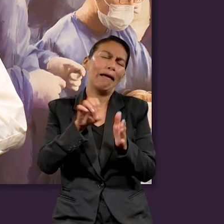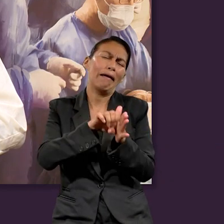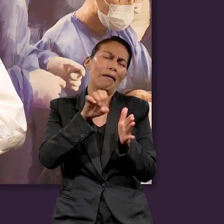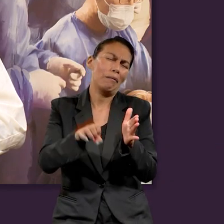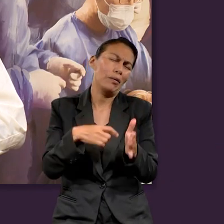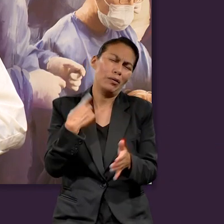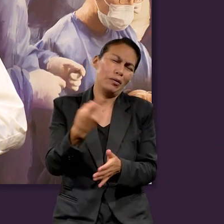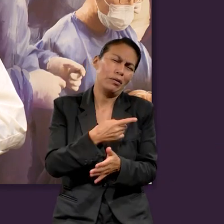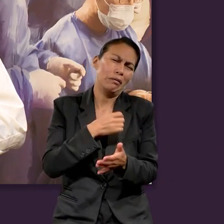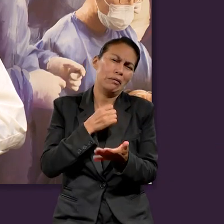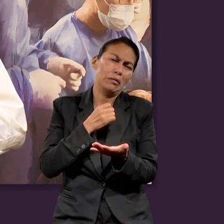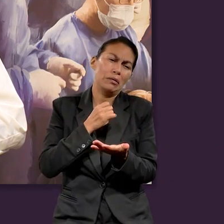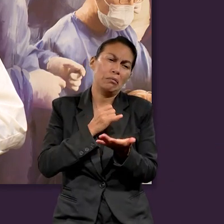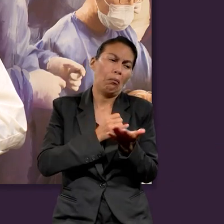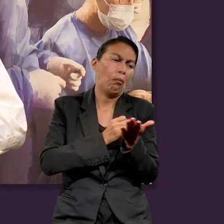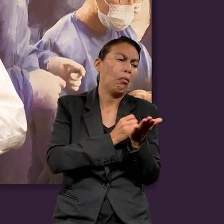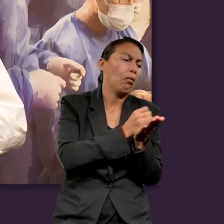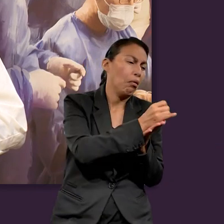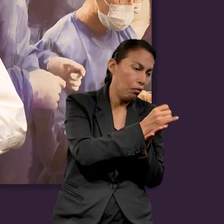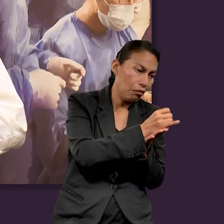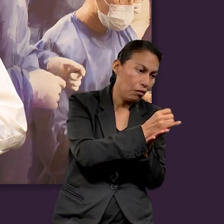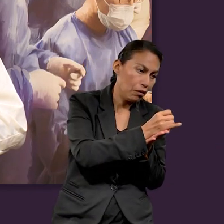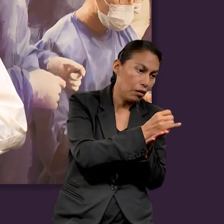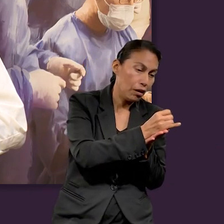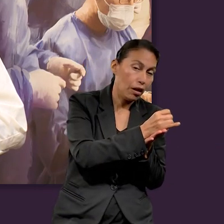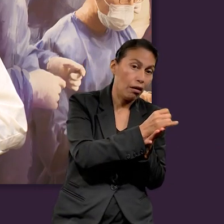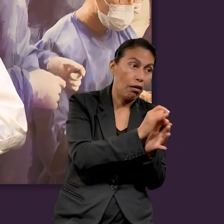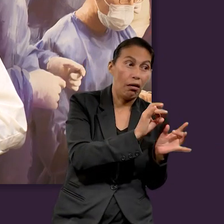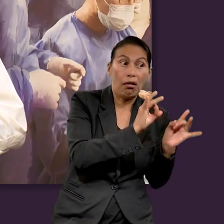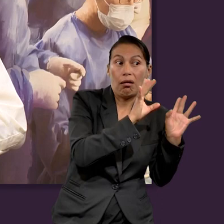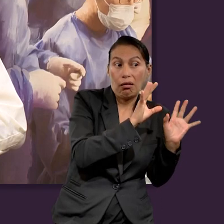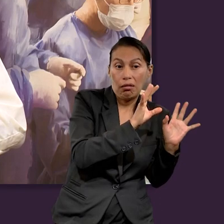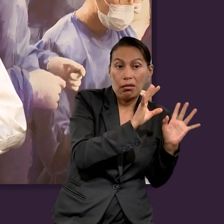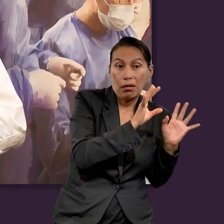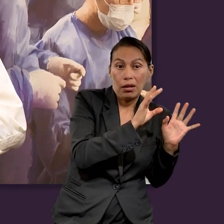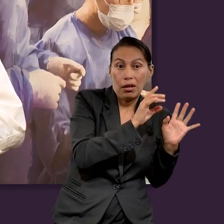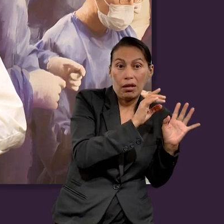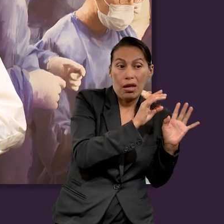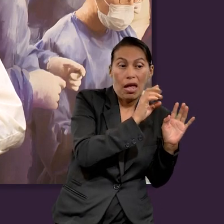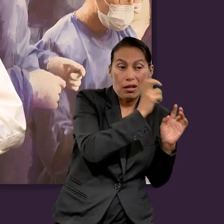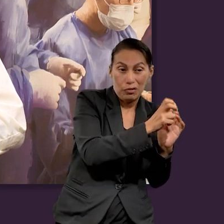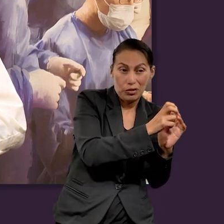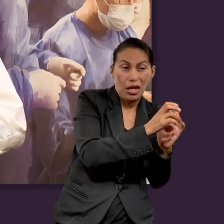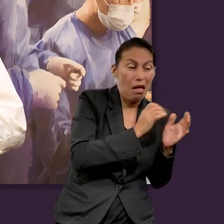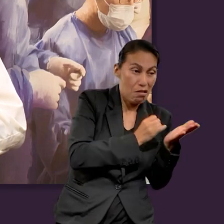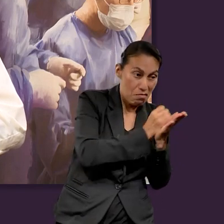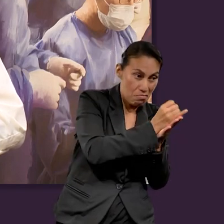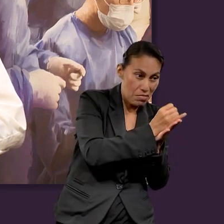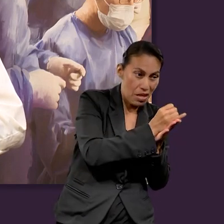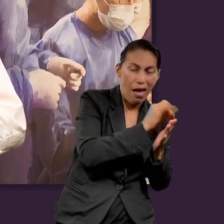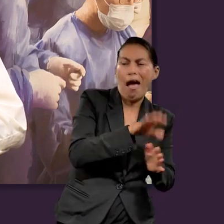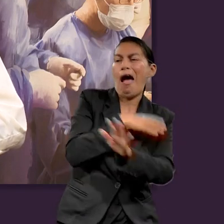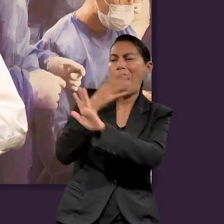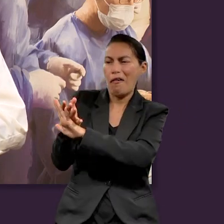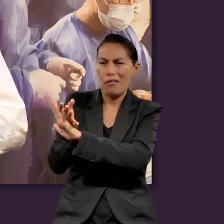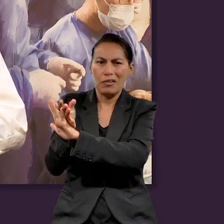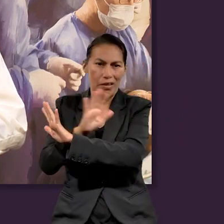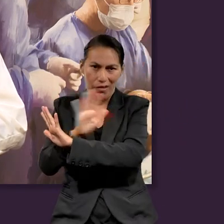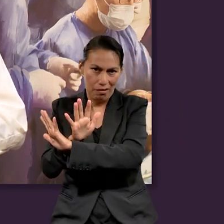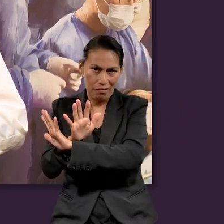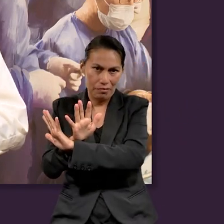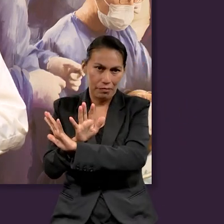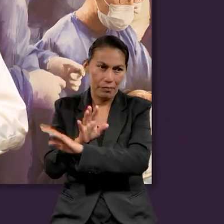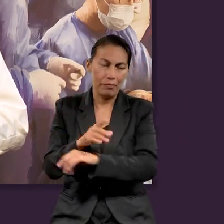tomemos si decidimos por ejemplo a seguir al mundo repentinamente o en ese instante estamos